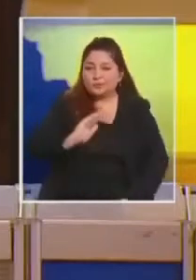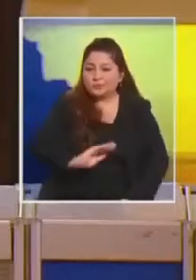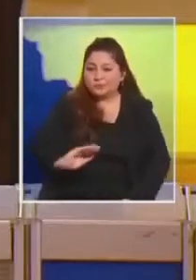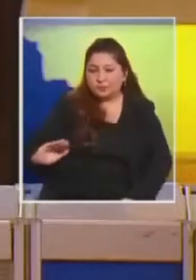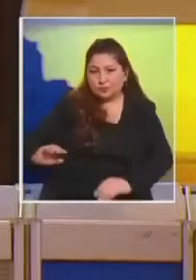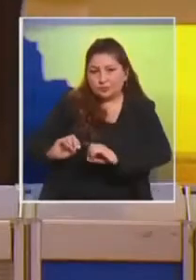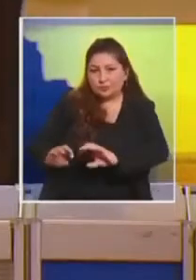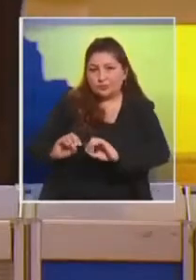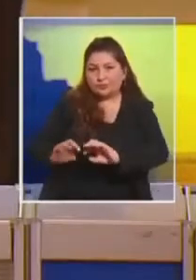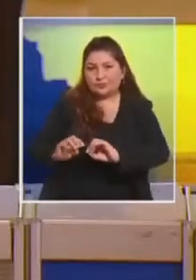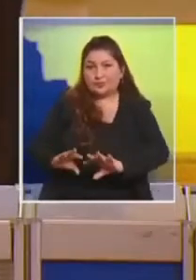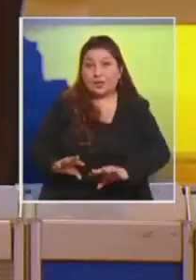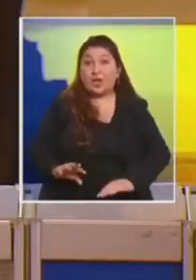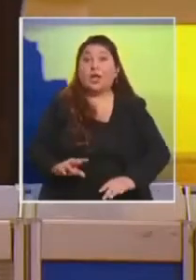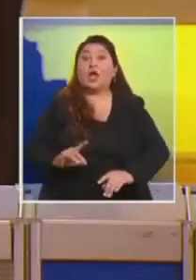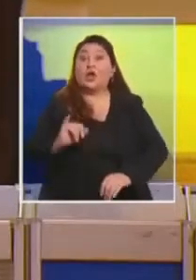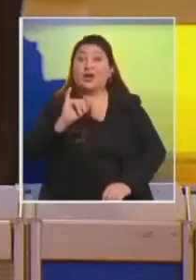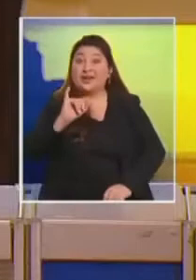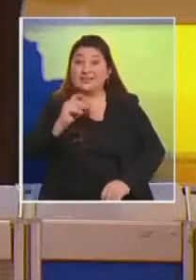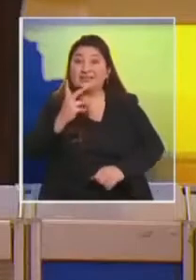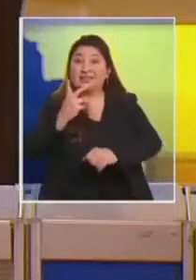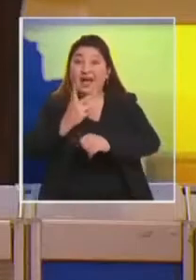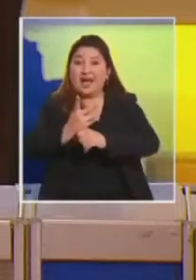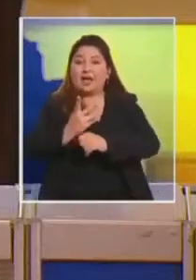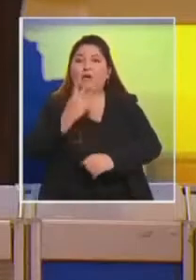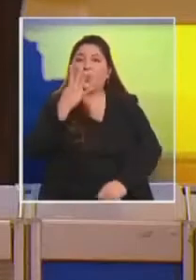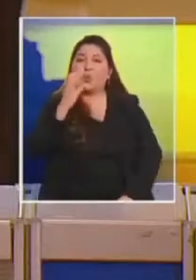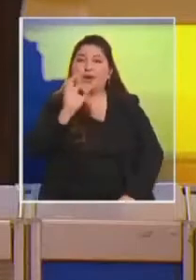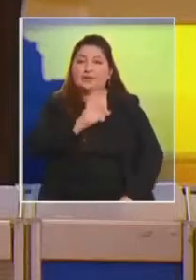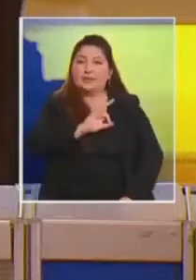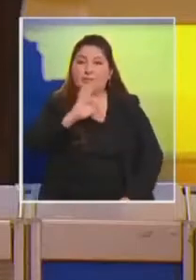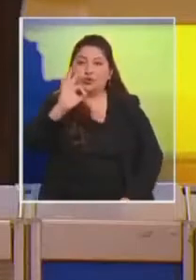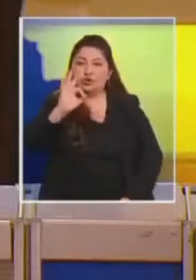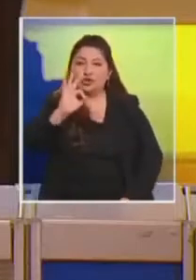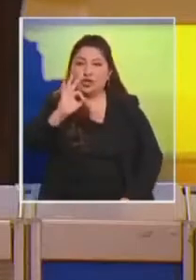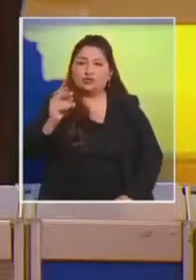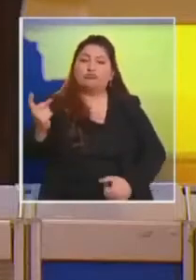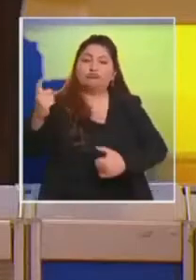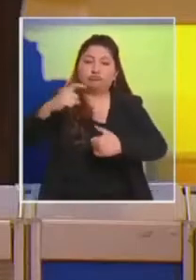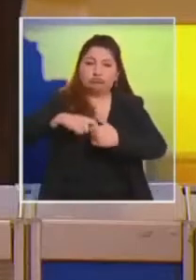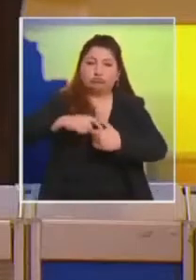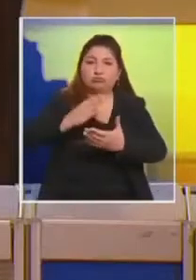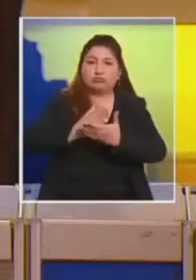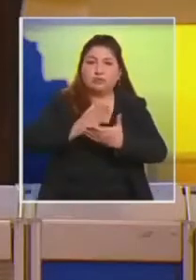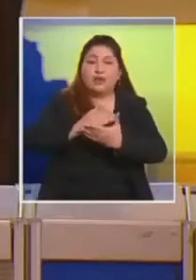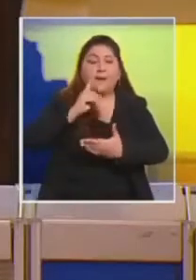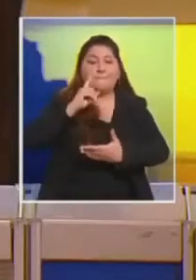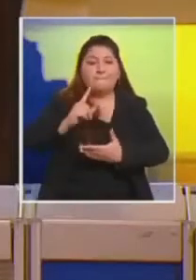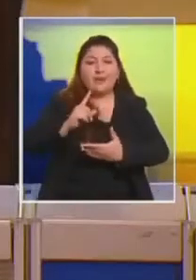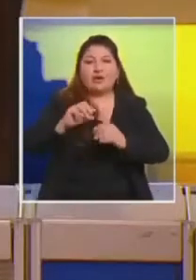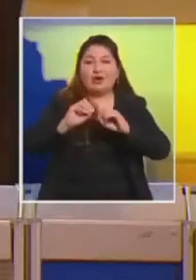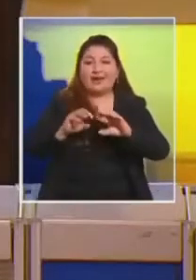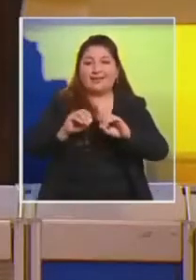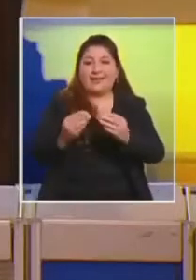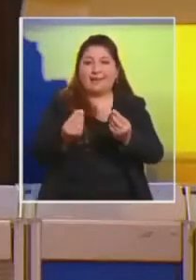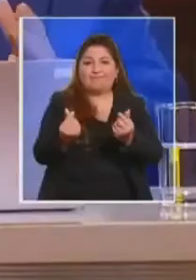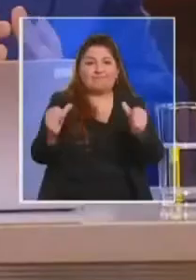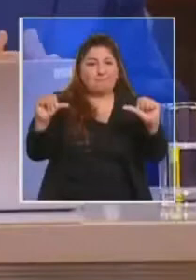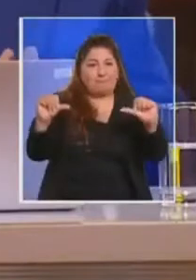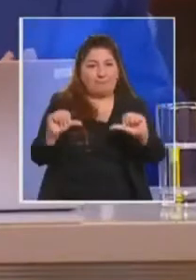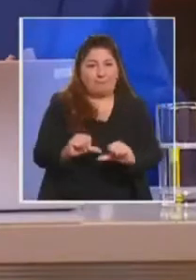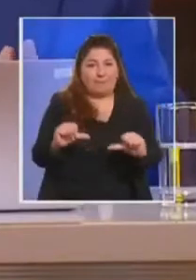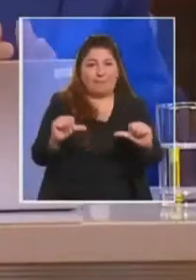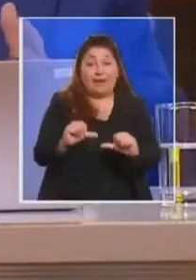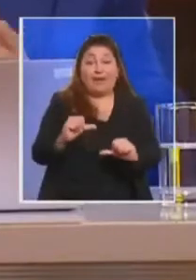los que están en el sistema, hay un 40% que reciben una educación de mala calidad, y más vale que no estuvieran, porque no existe